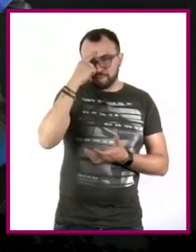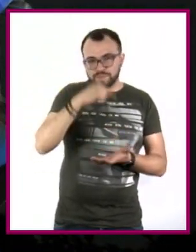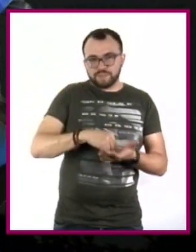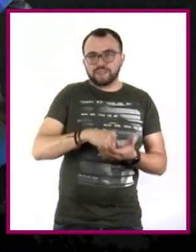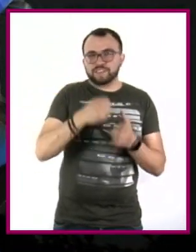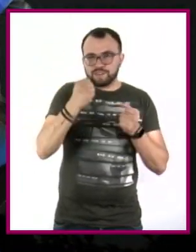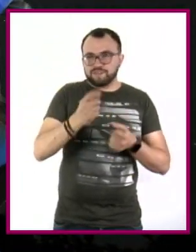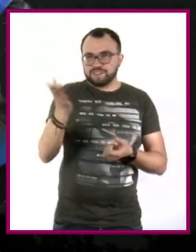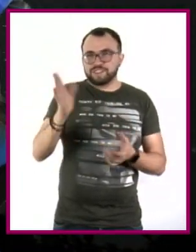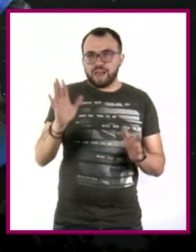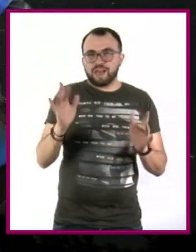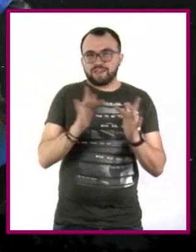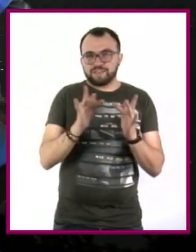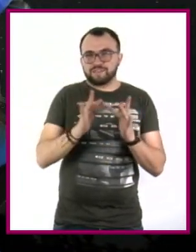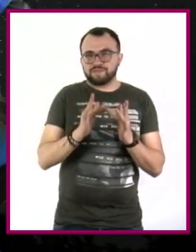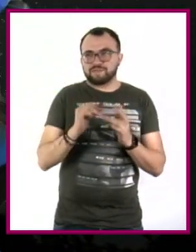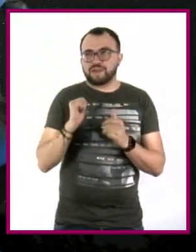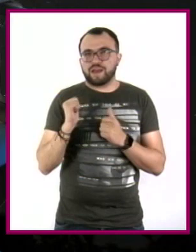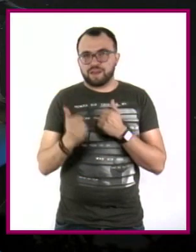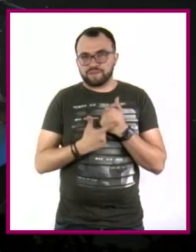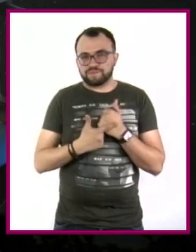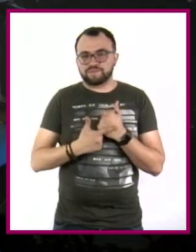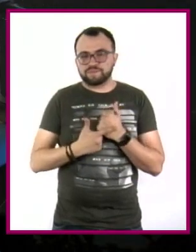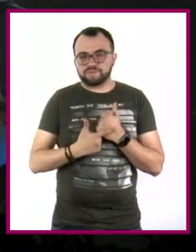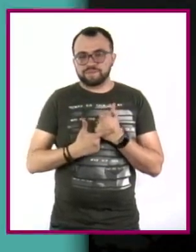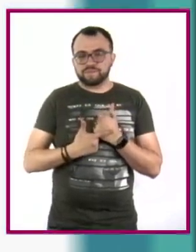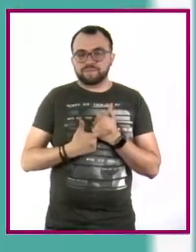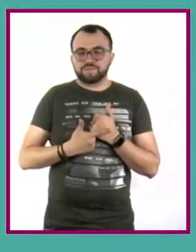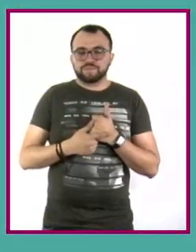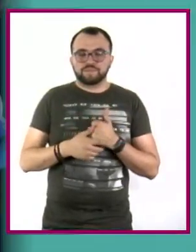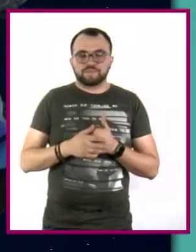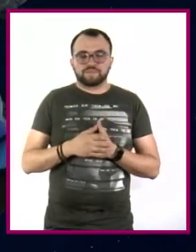a alguien, Mati. ¿De quién se trata ahora?